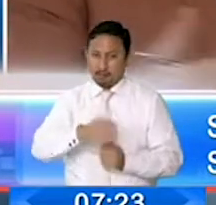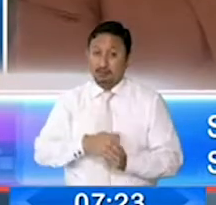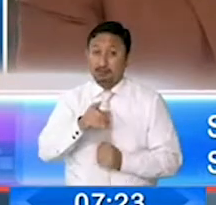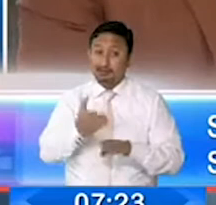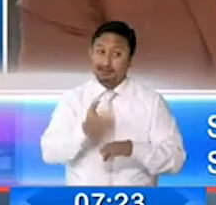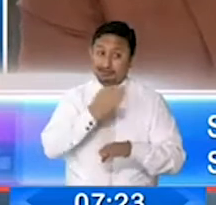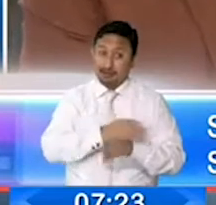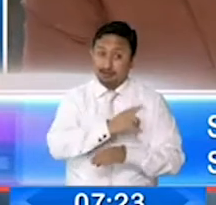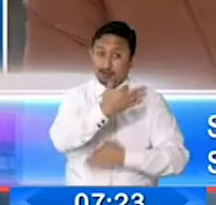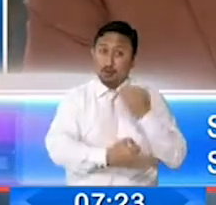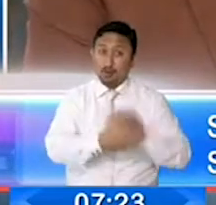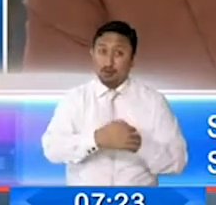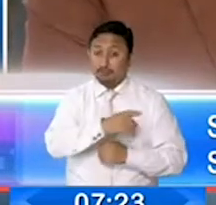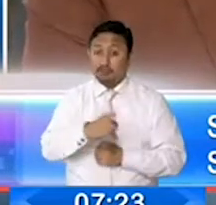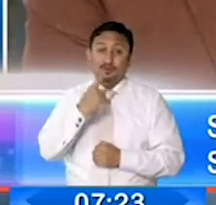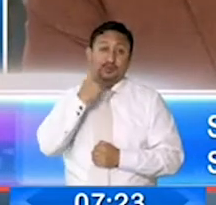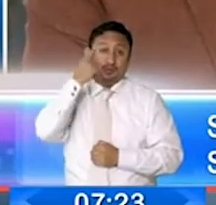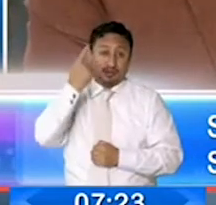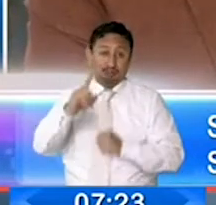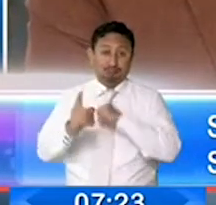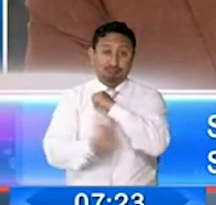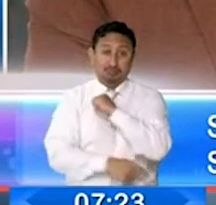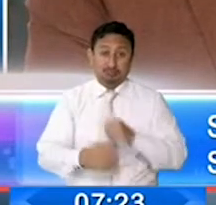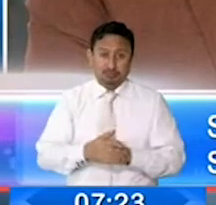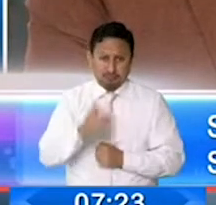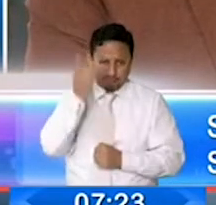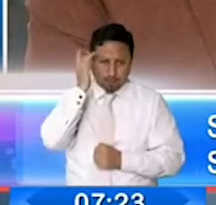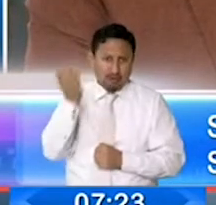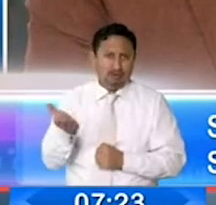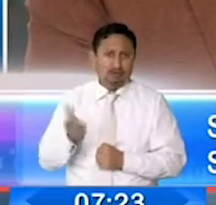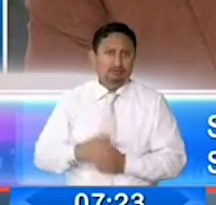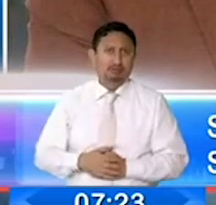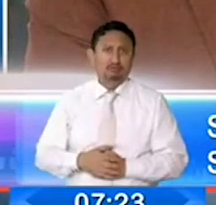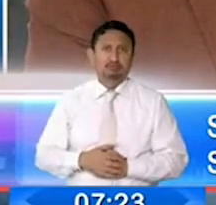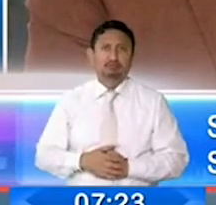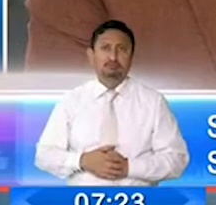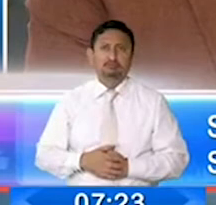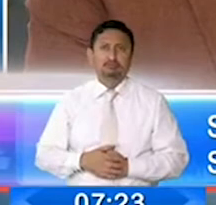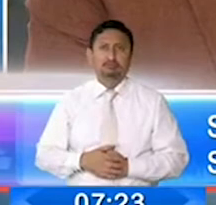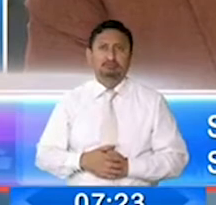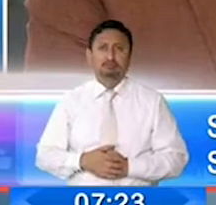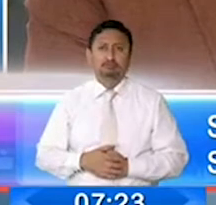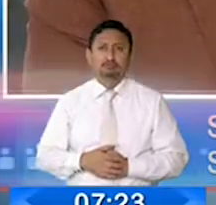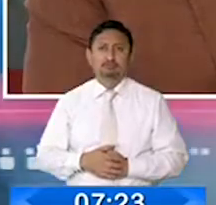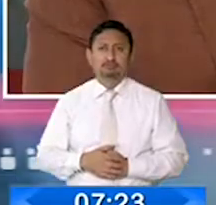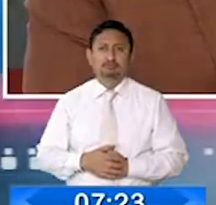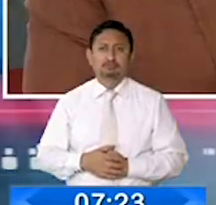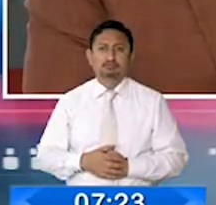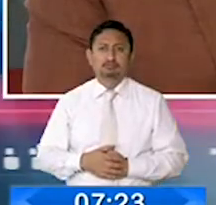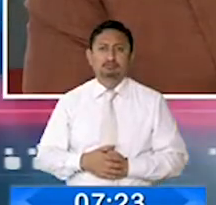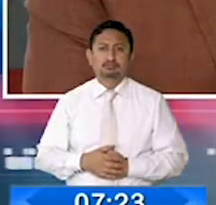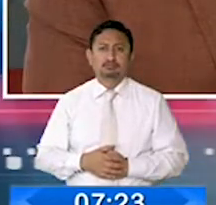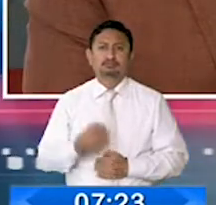partes de los jueces que condenó a Rafael Correa. ¿Le preocupa? Nosotros lo que hemos hecho es